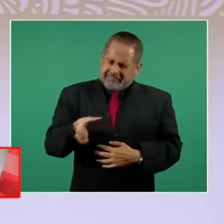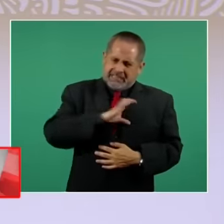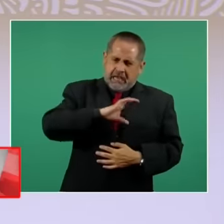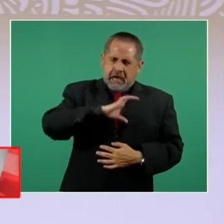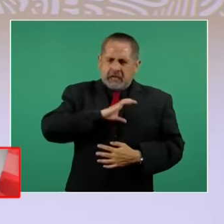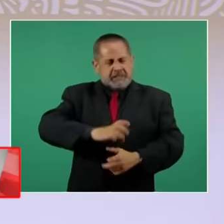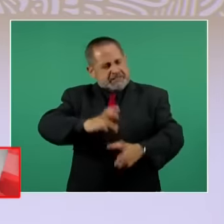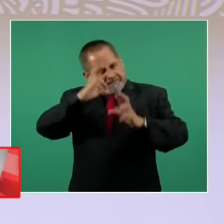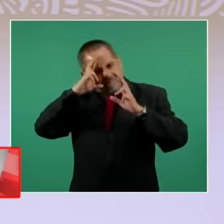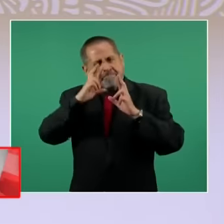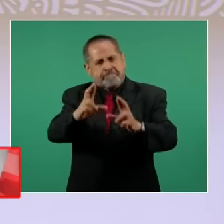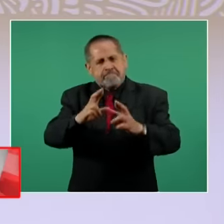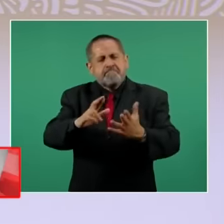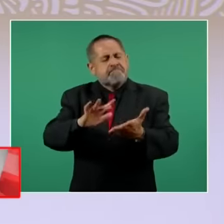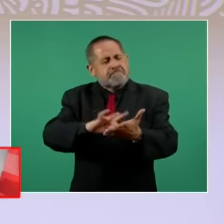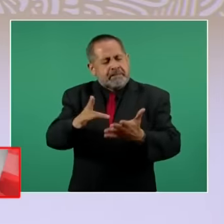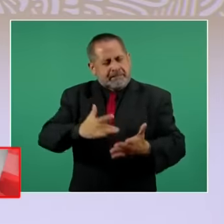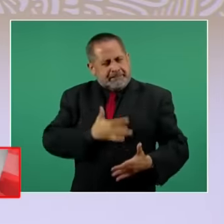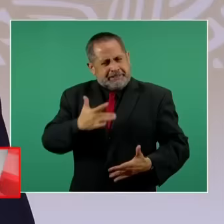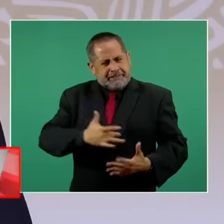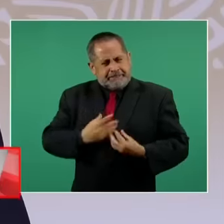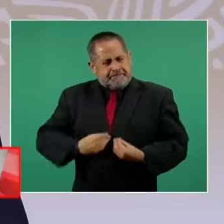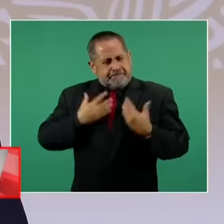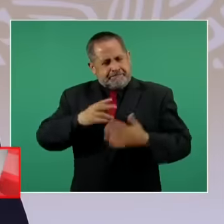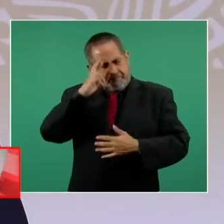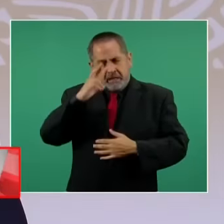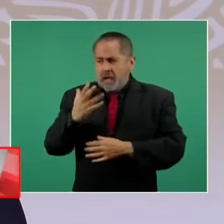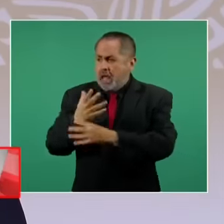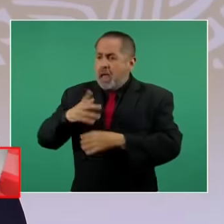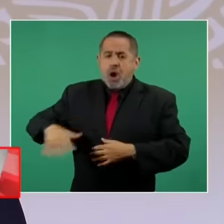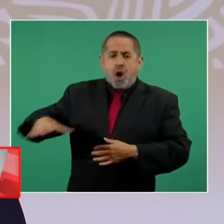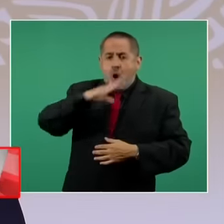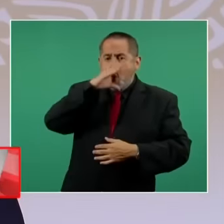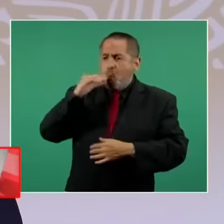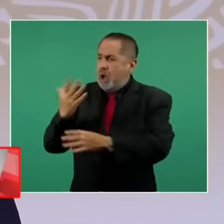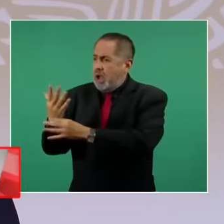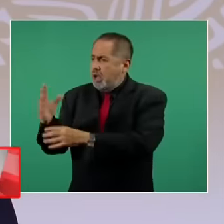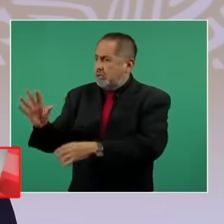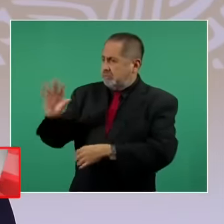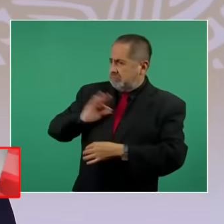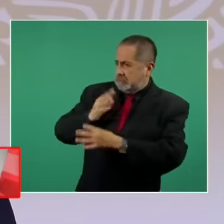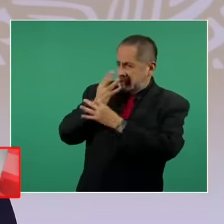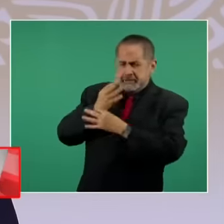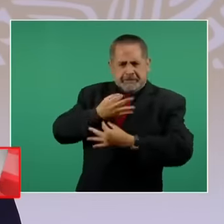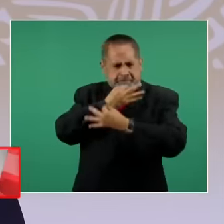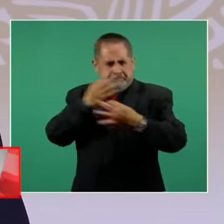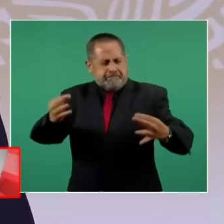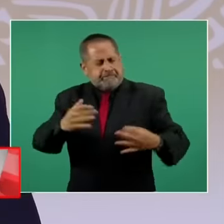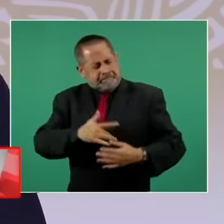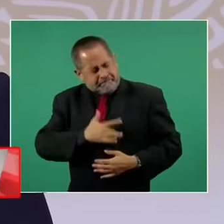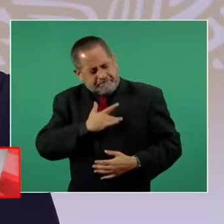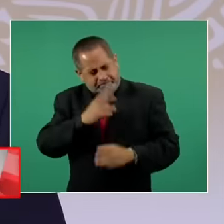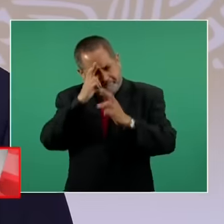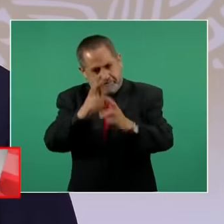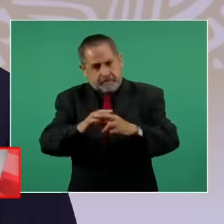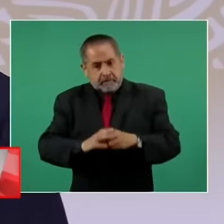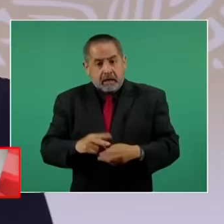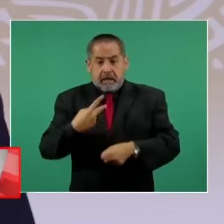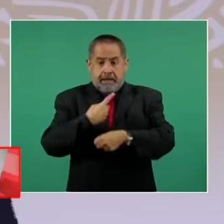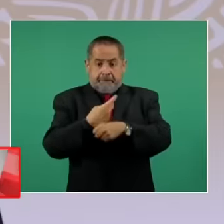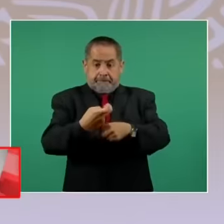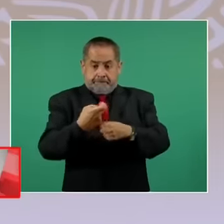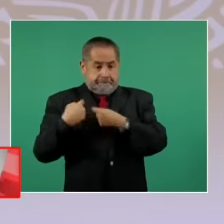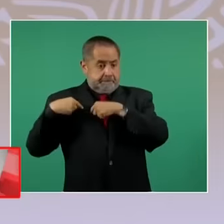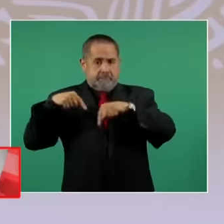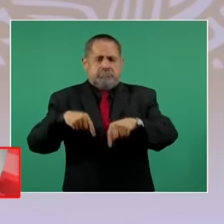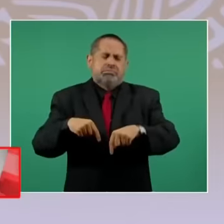respeto que agradezco profundamente en nombre de mi pueblo. La decisión de invitarnos tiene un valor